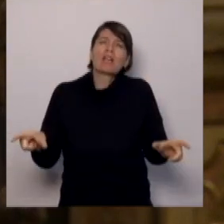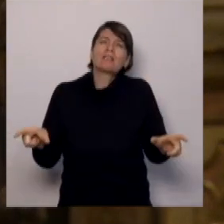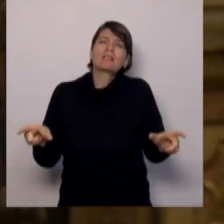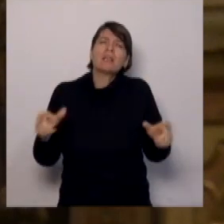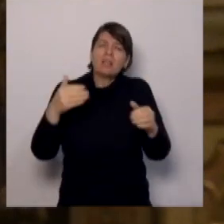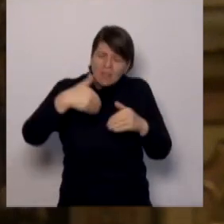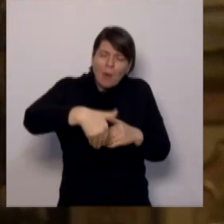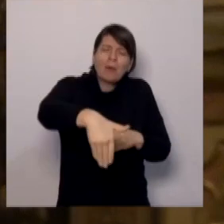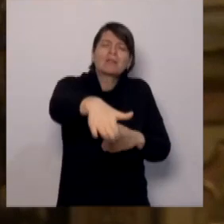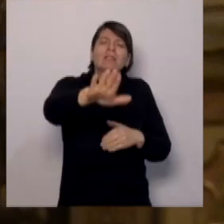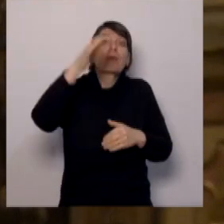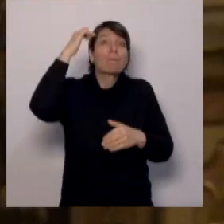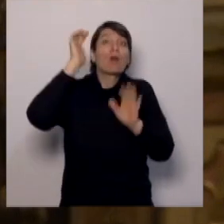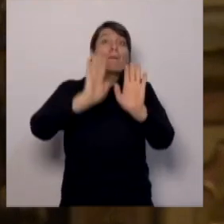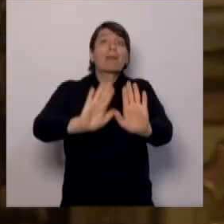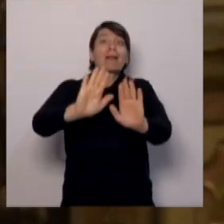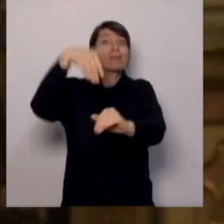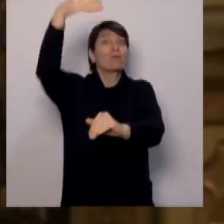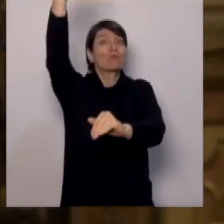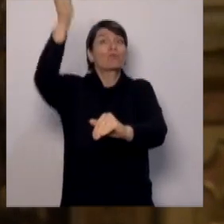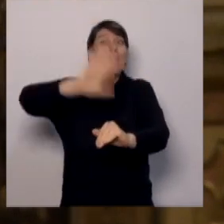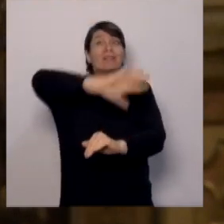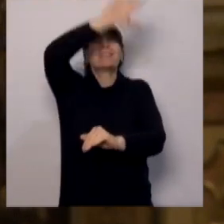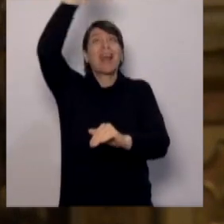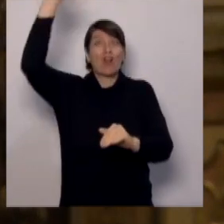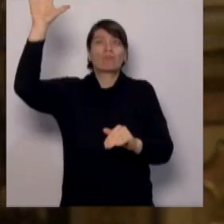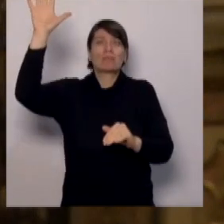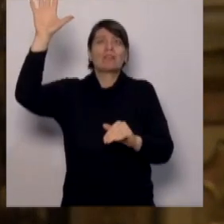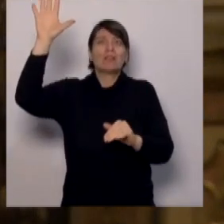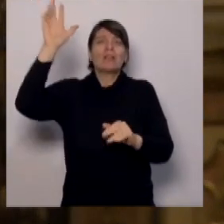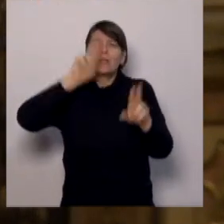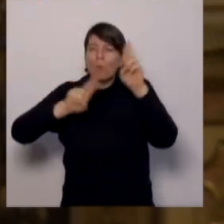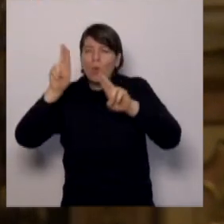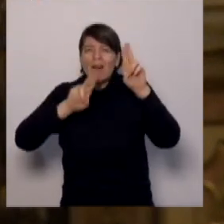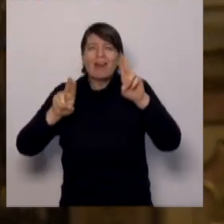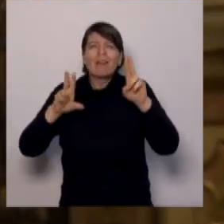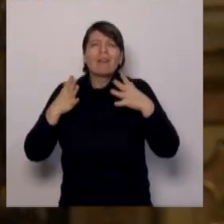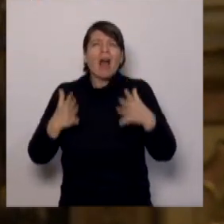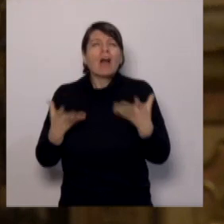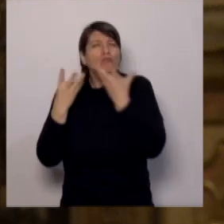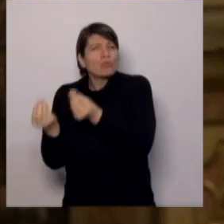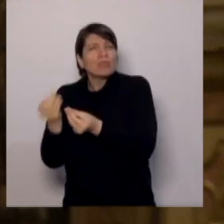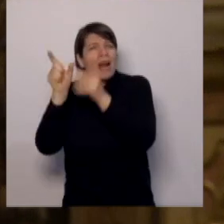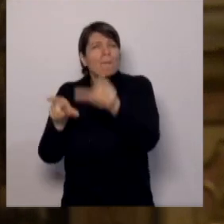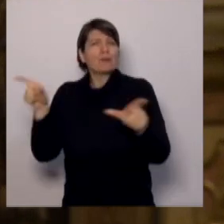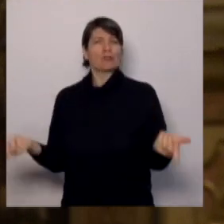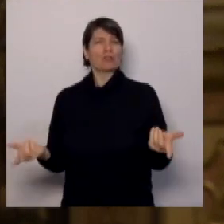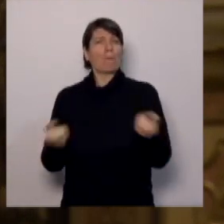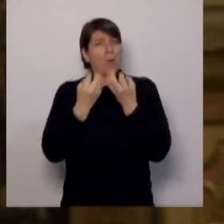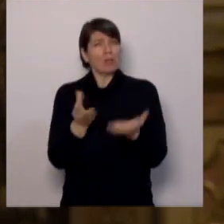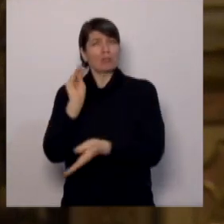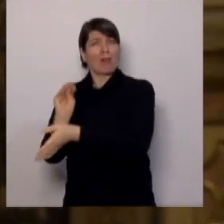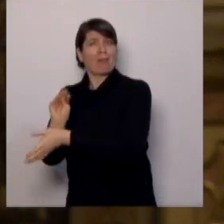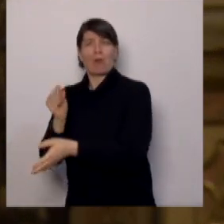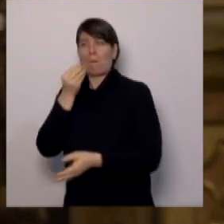poder avanzar con la esperanza de la eternidad, pero buscando el alivio de la dimensión humana. Por eso da de